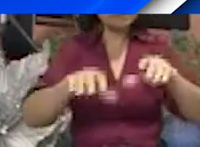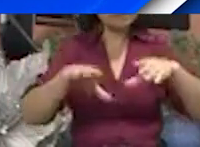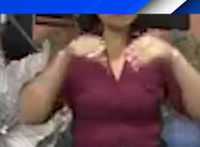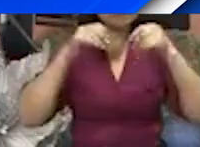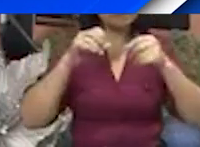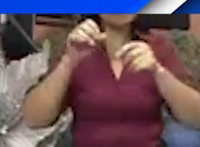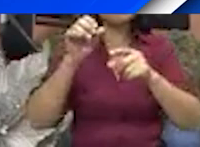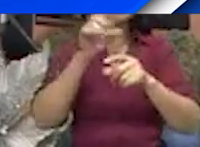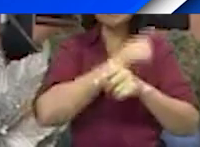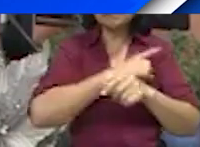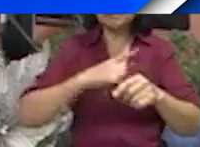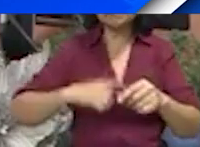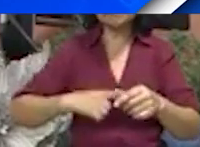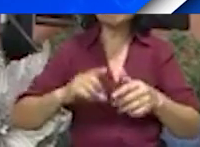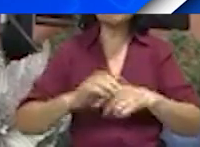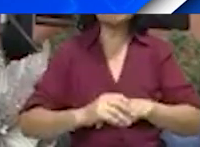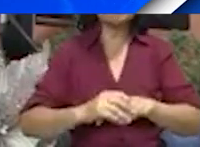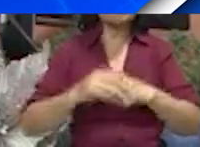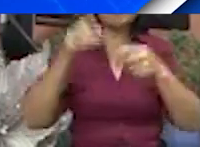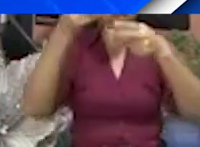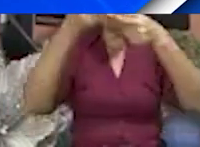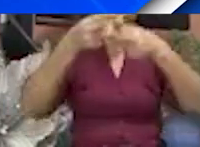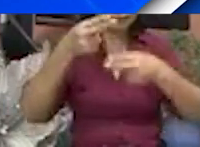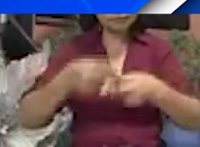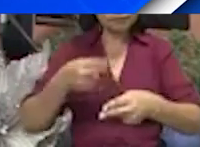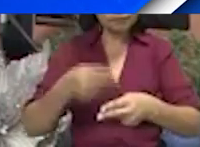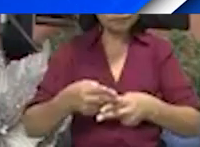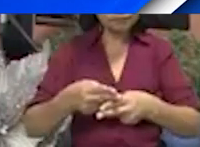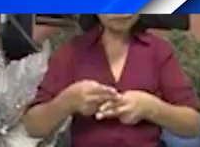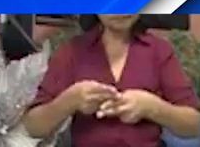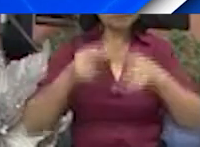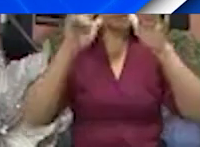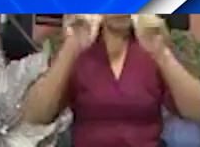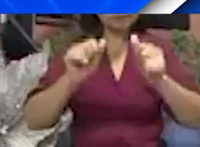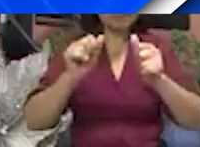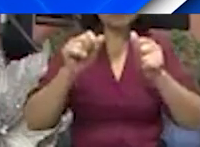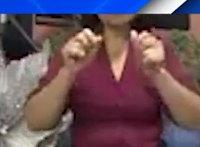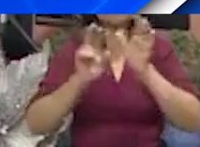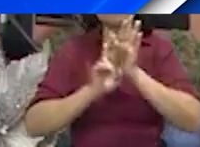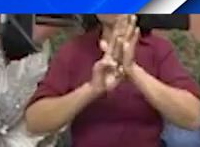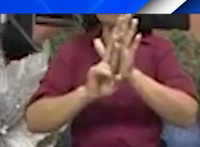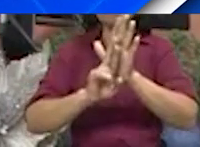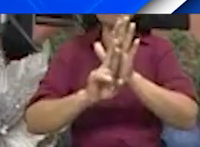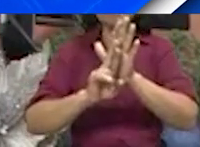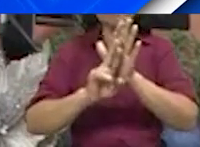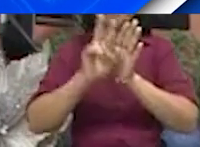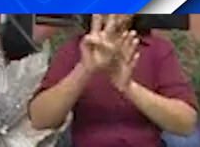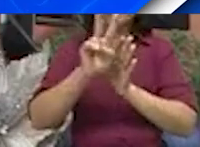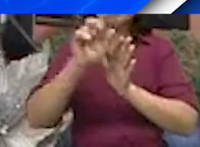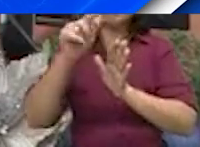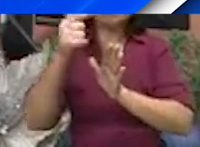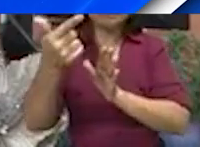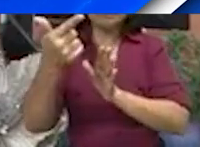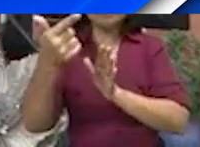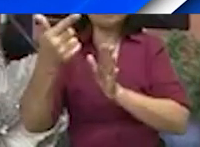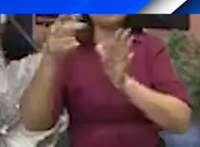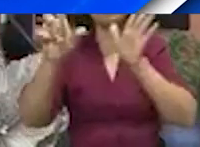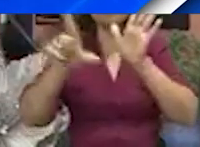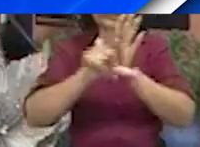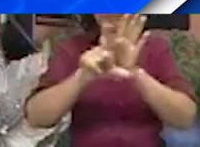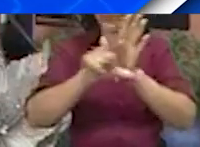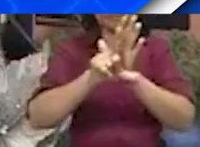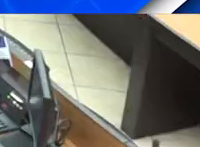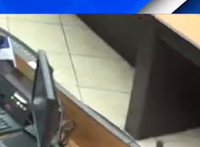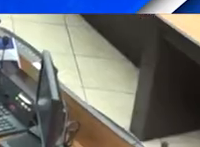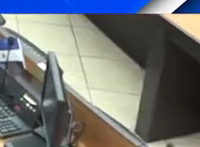plenario de la Asamblea Nacional. Este listado de normas ya depurados da un resultado total de 27 normas.